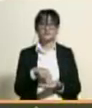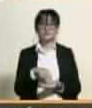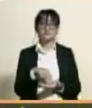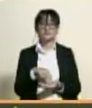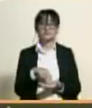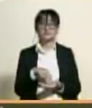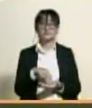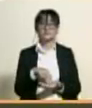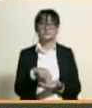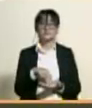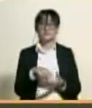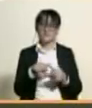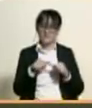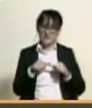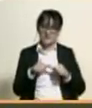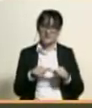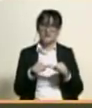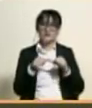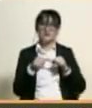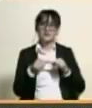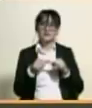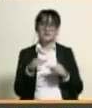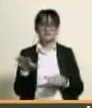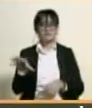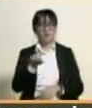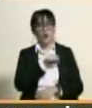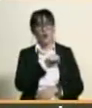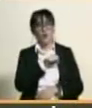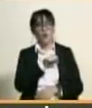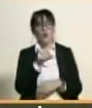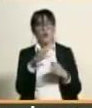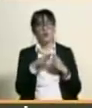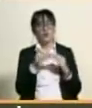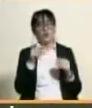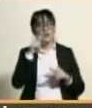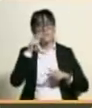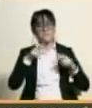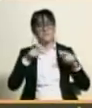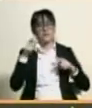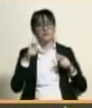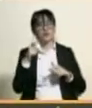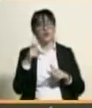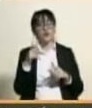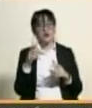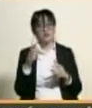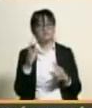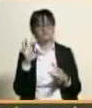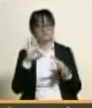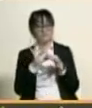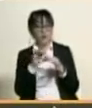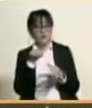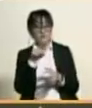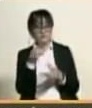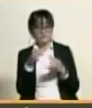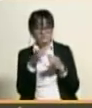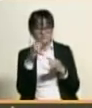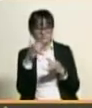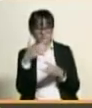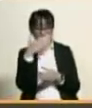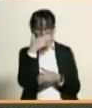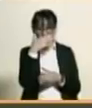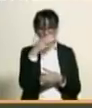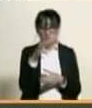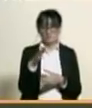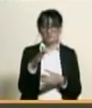desmembrar, desarticular y capturar a todas las personas que están comprometidas con estas redes del crimen